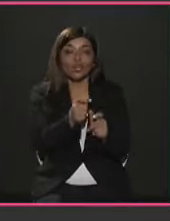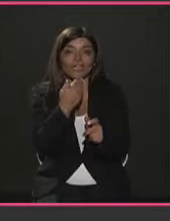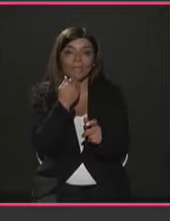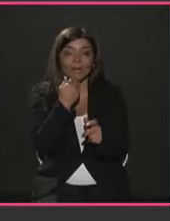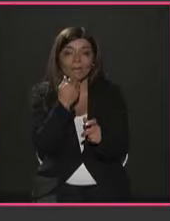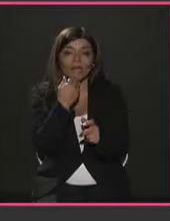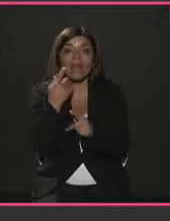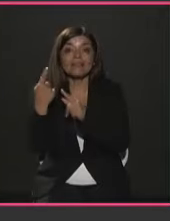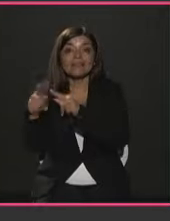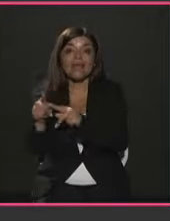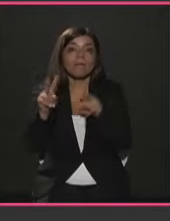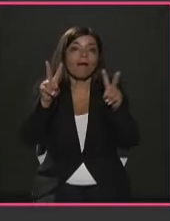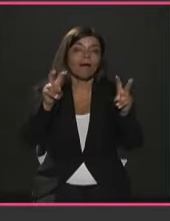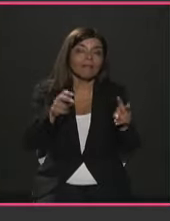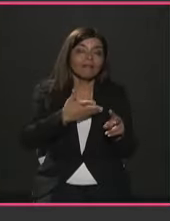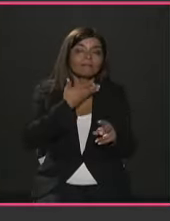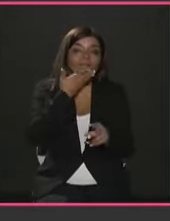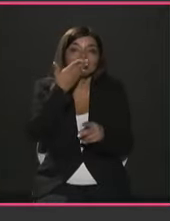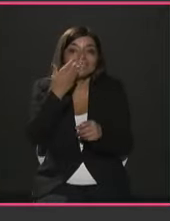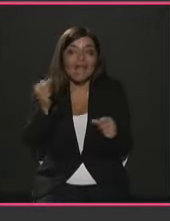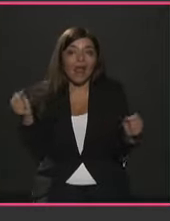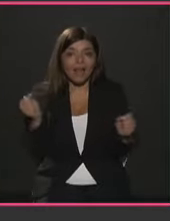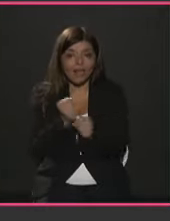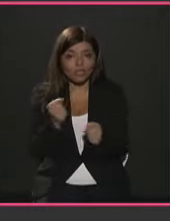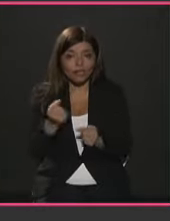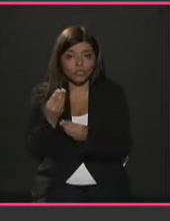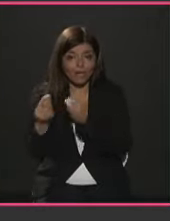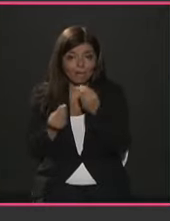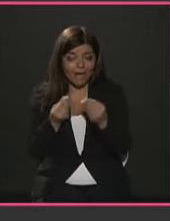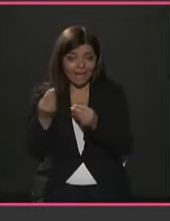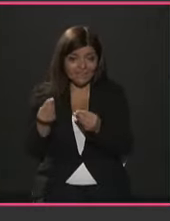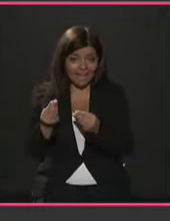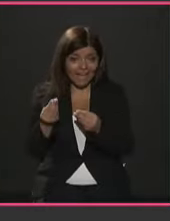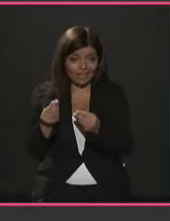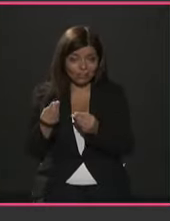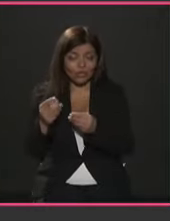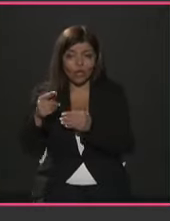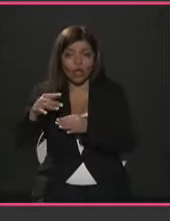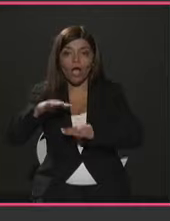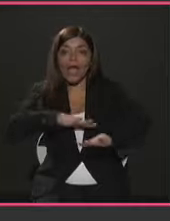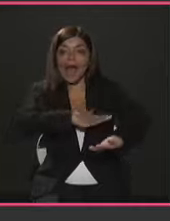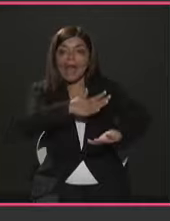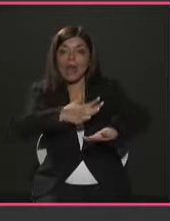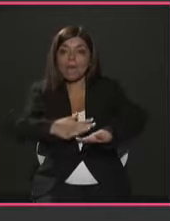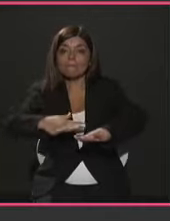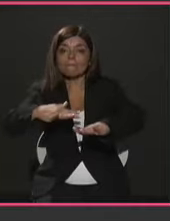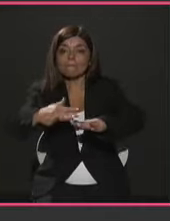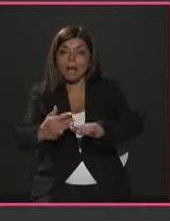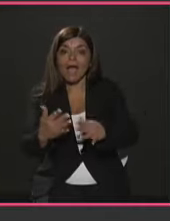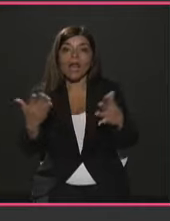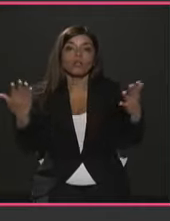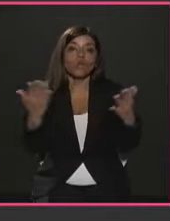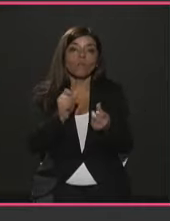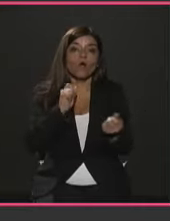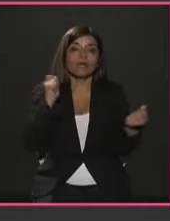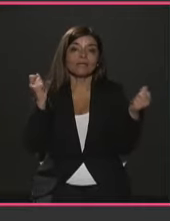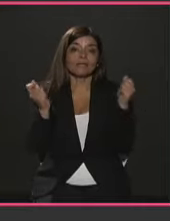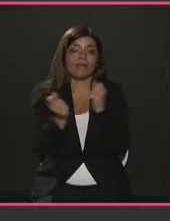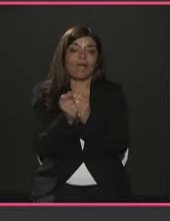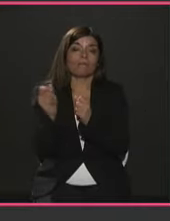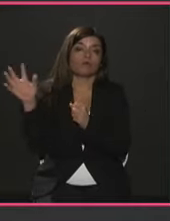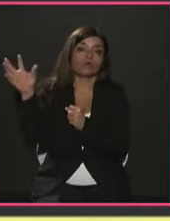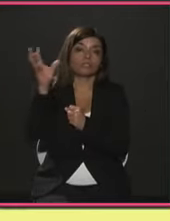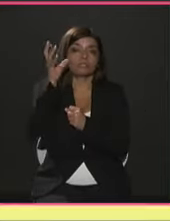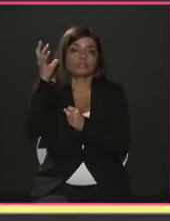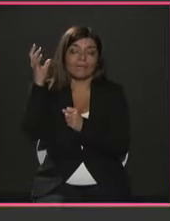temas antárticos sobre eh lo que está ocurriendo cierto el aumento del nivel del mar y porque es Irreversible Aunque detengamos el el aumento